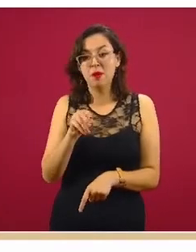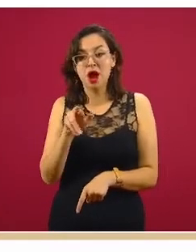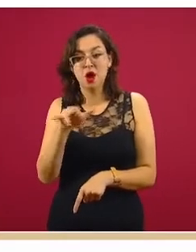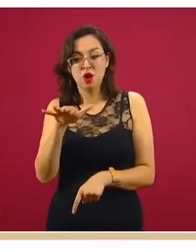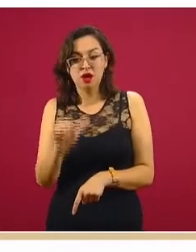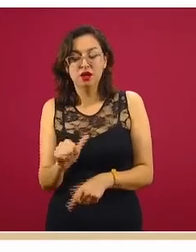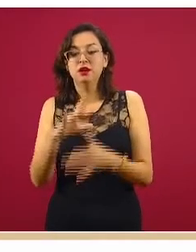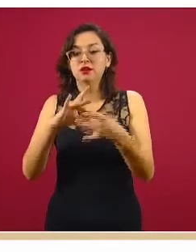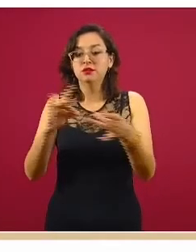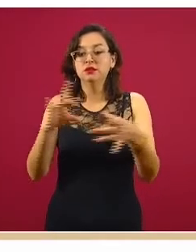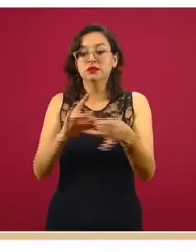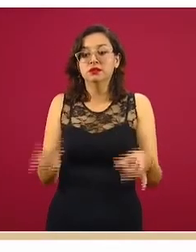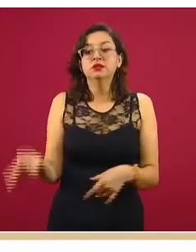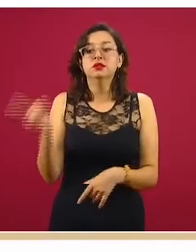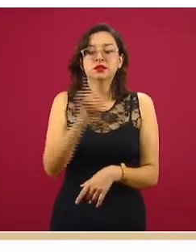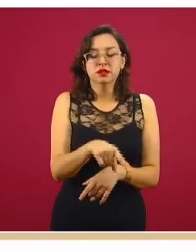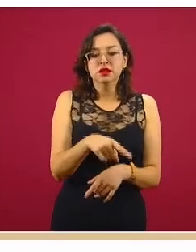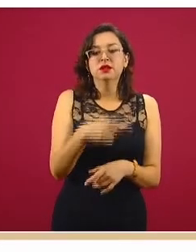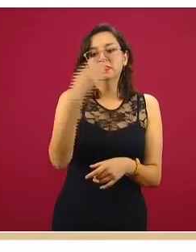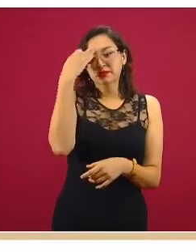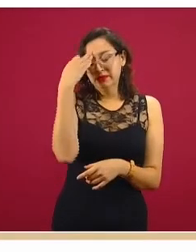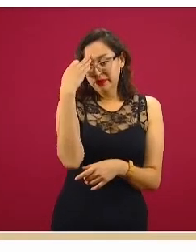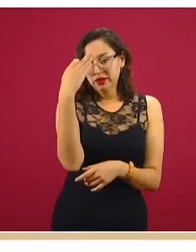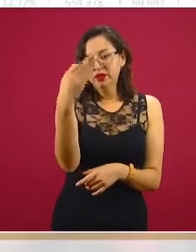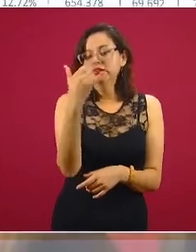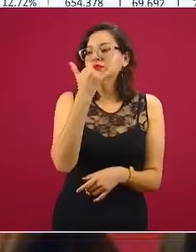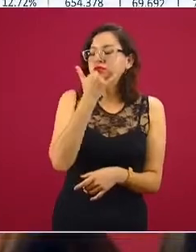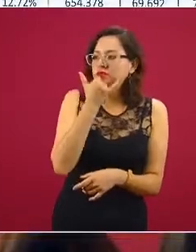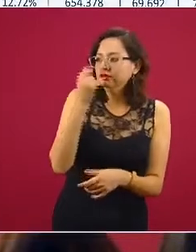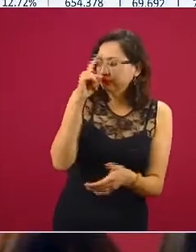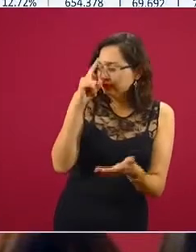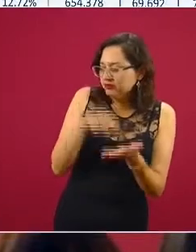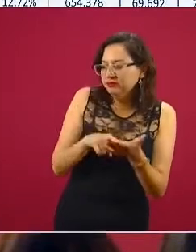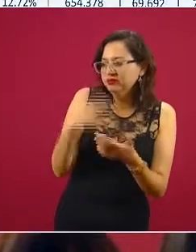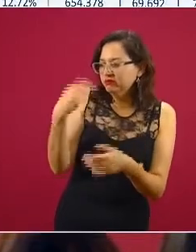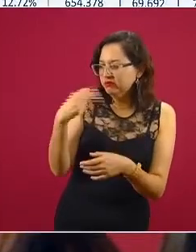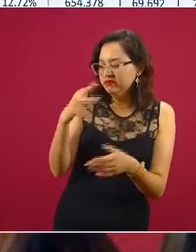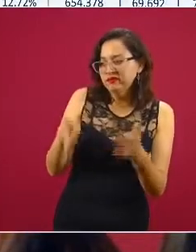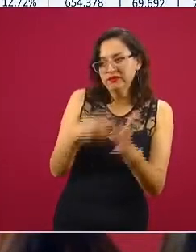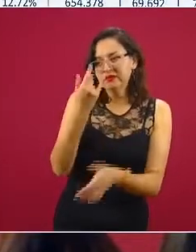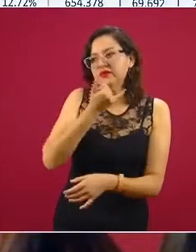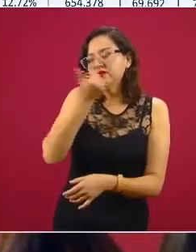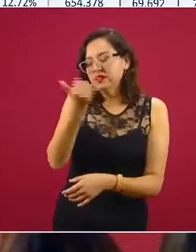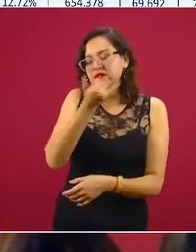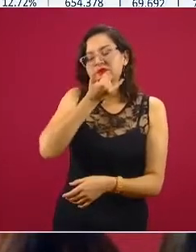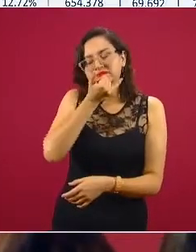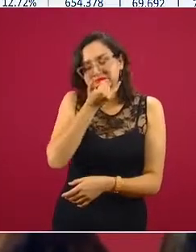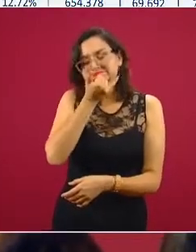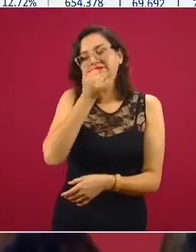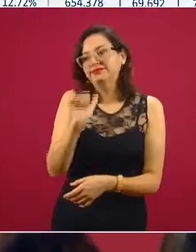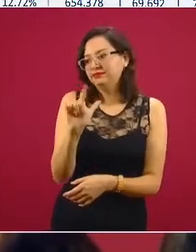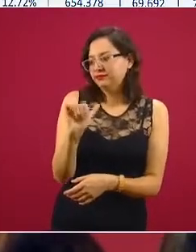de procesamiento de creo que ya le volví a cambiar de nombre a Mauricio, perdón, Alejandro,